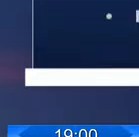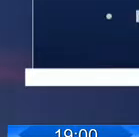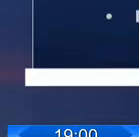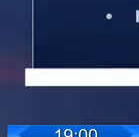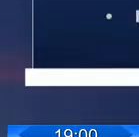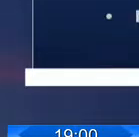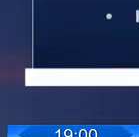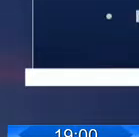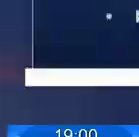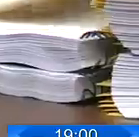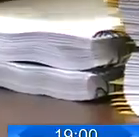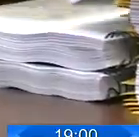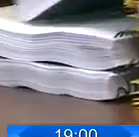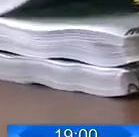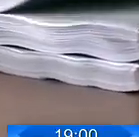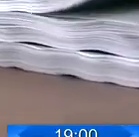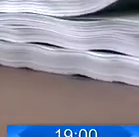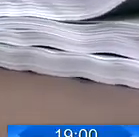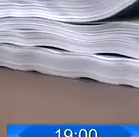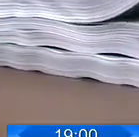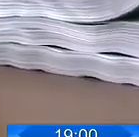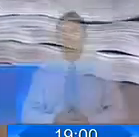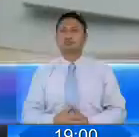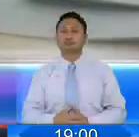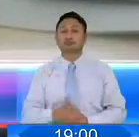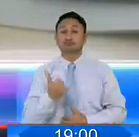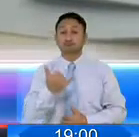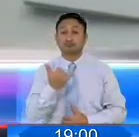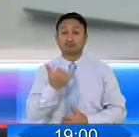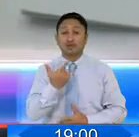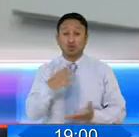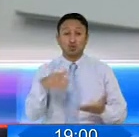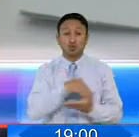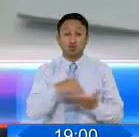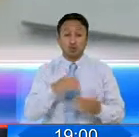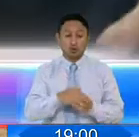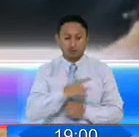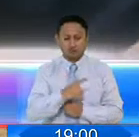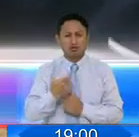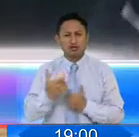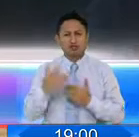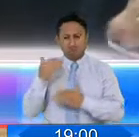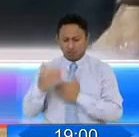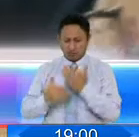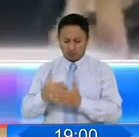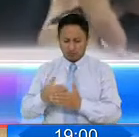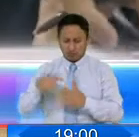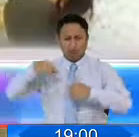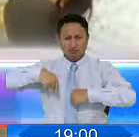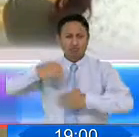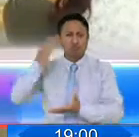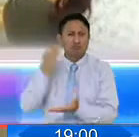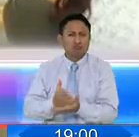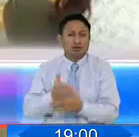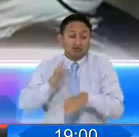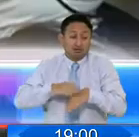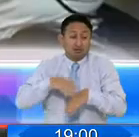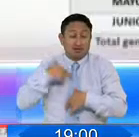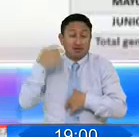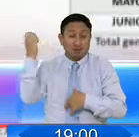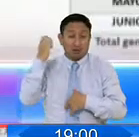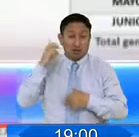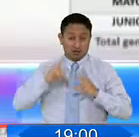Los Ríos y Manabí. La duda surge porque durante este periodo los procesos estaban suspendidos debido a la crisis